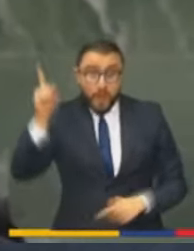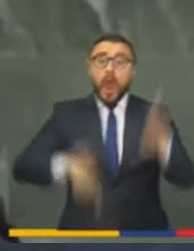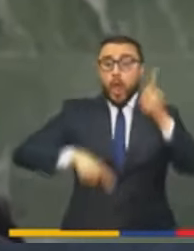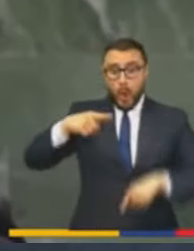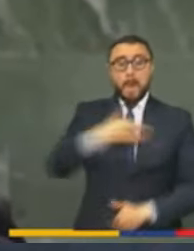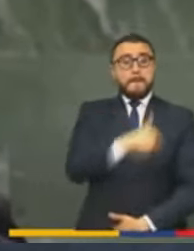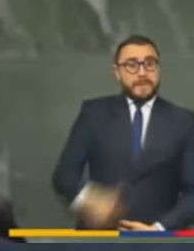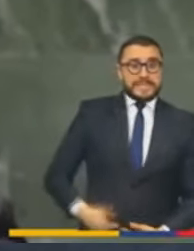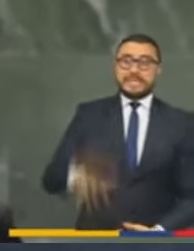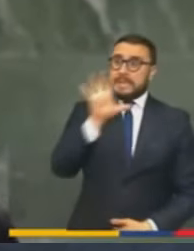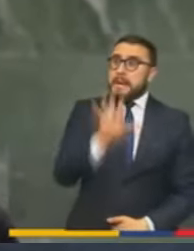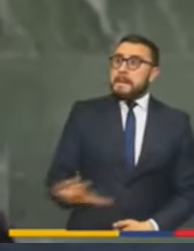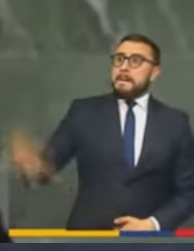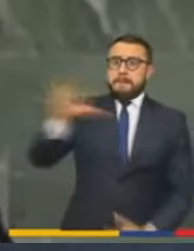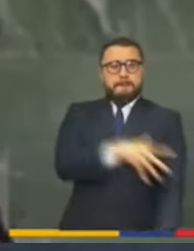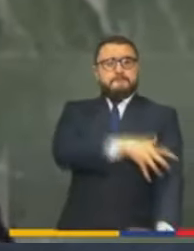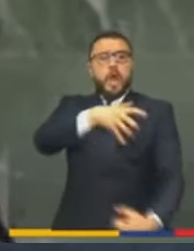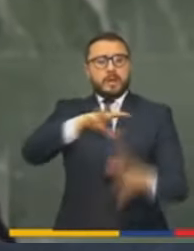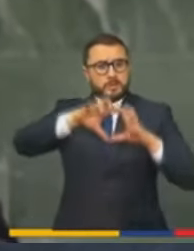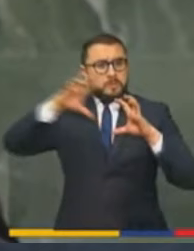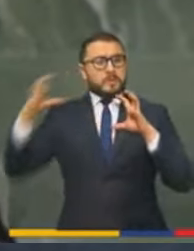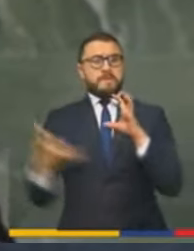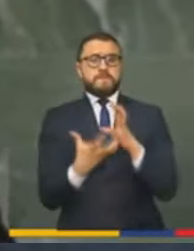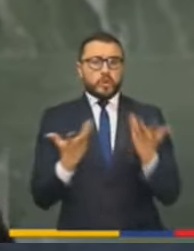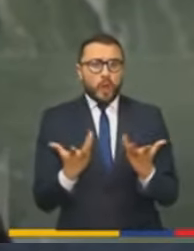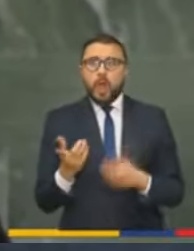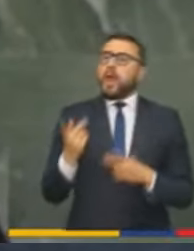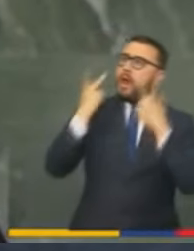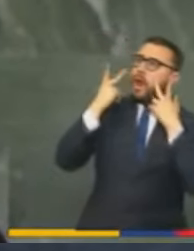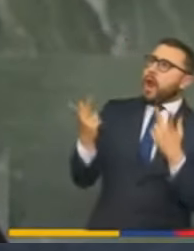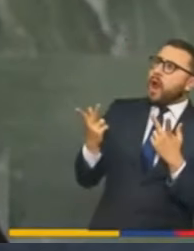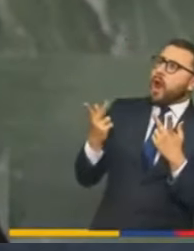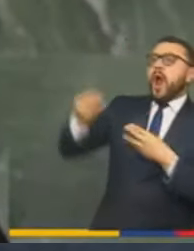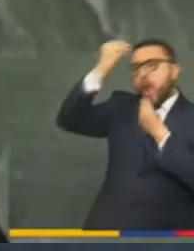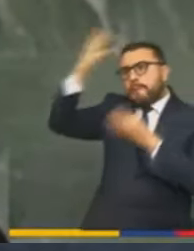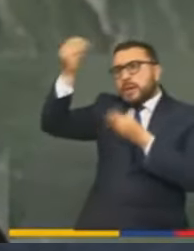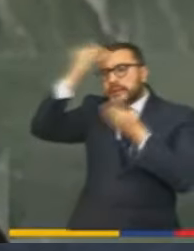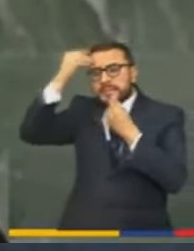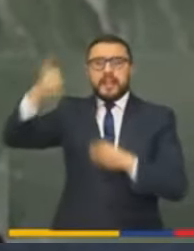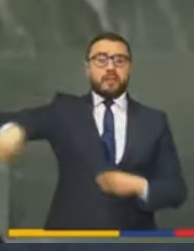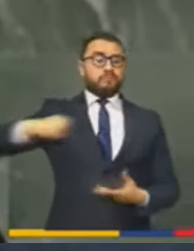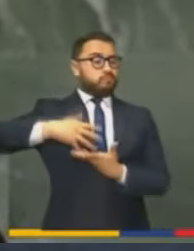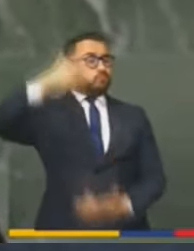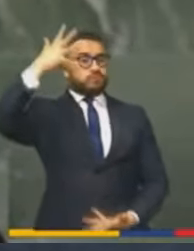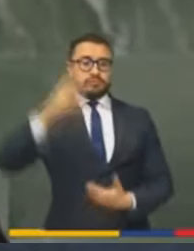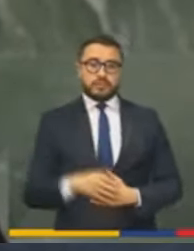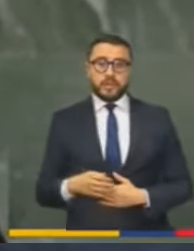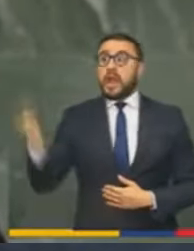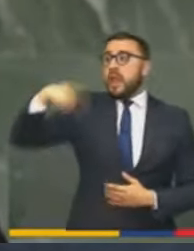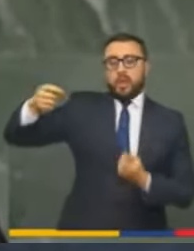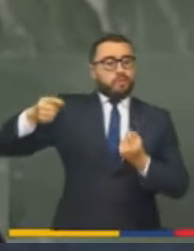los países más poderosos de la tierra, simplemente les obedecen. Ellos pagan las